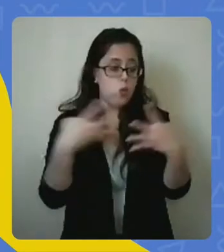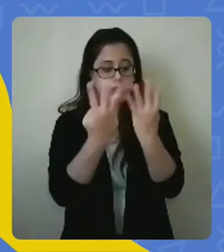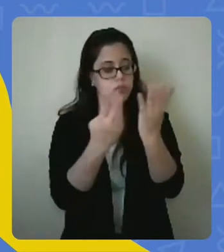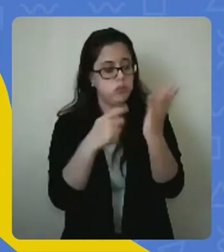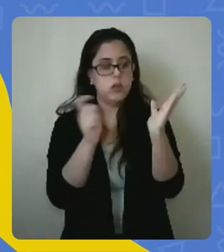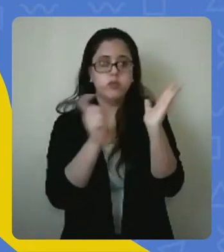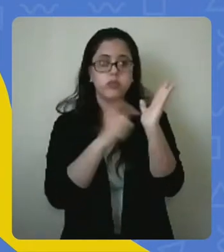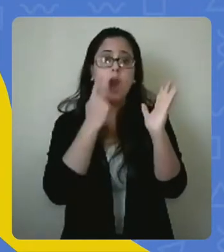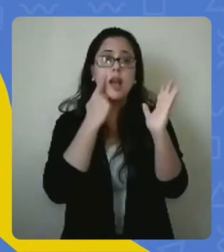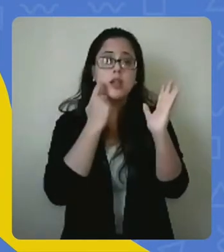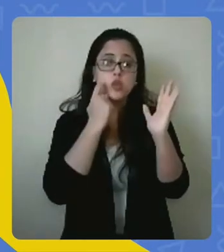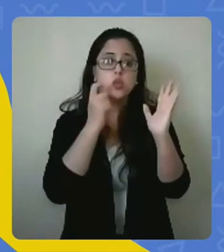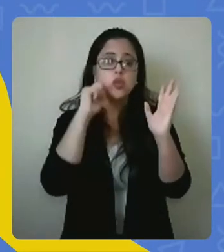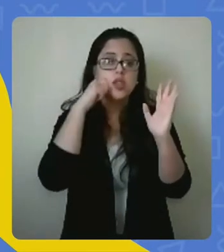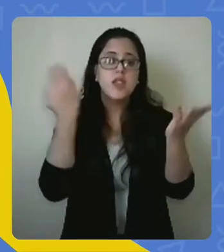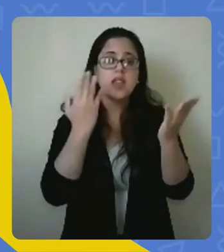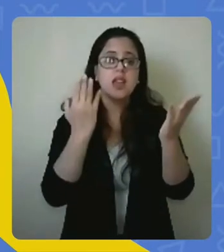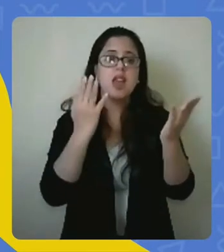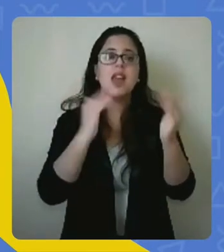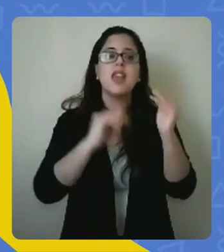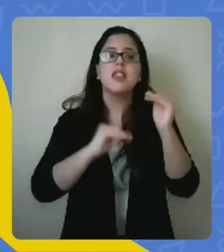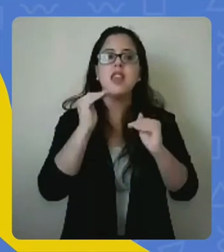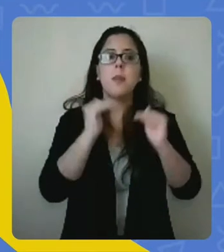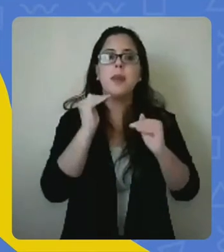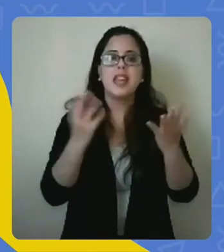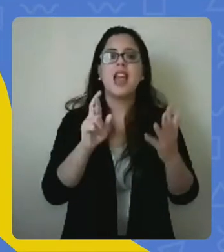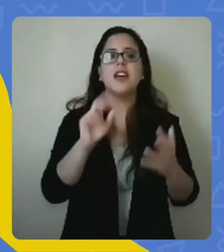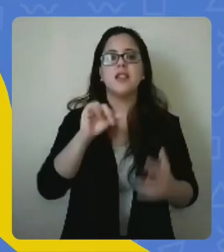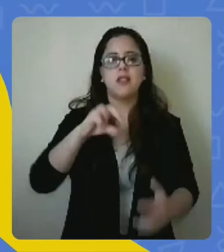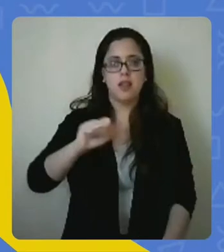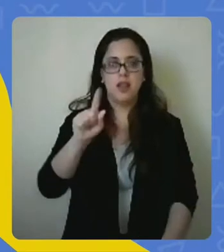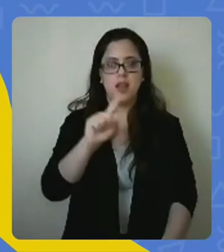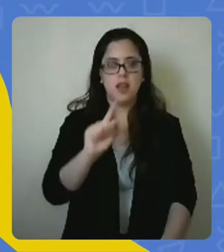las tarjetas según rimas. Ese va a ser el set de rimas.